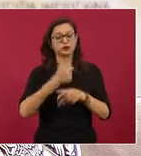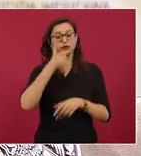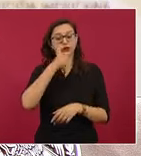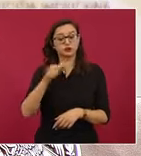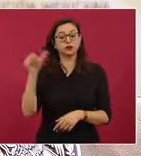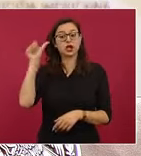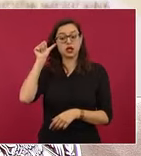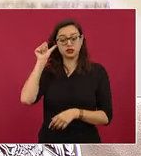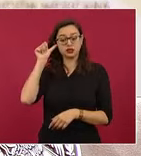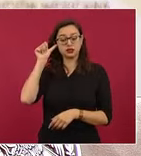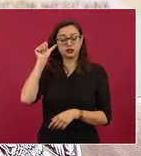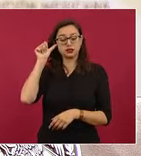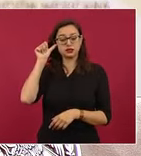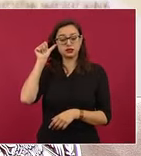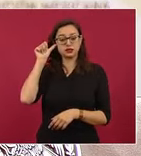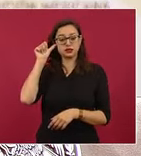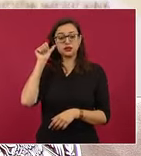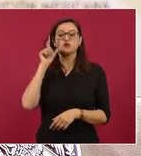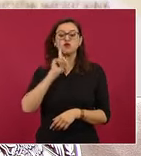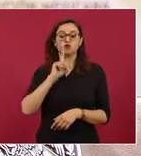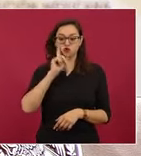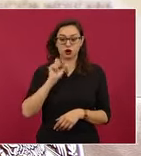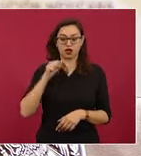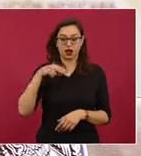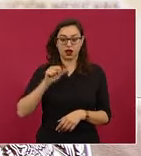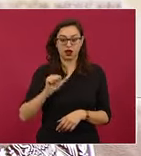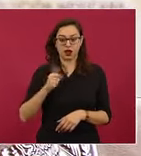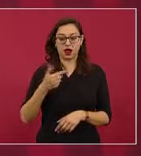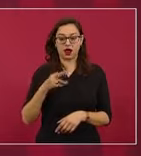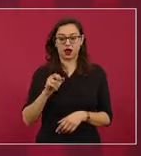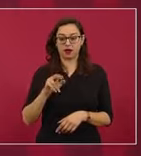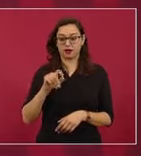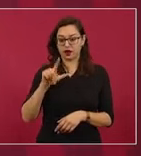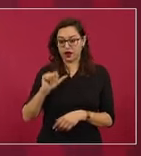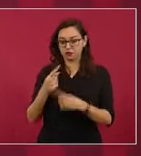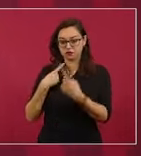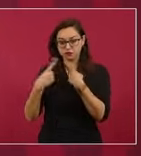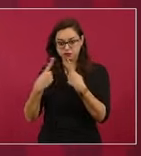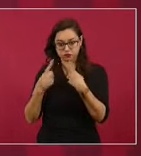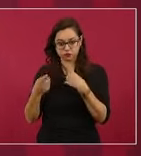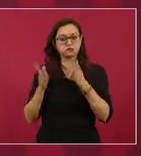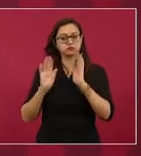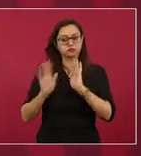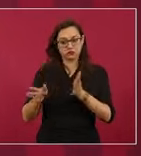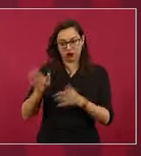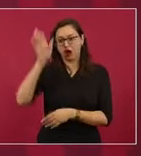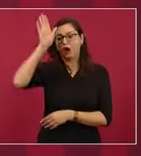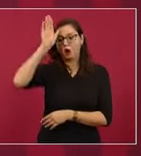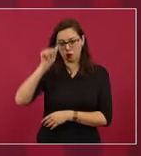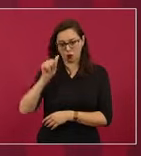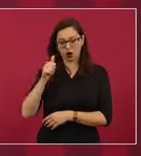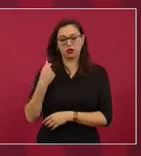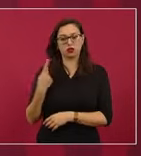un acuerdo con Ana Gabriela sobre este tema,